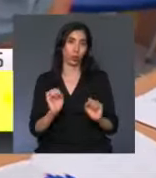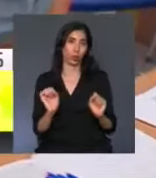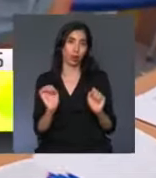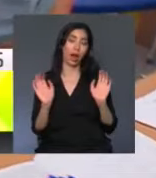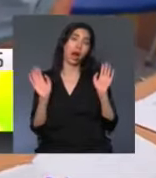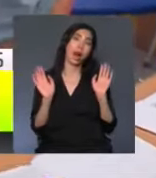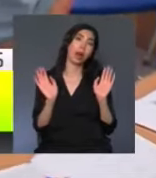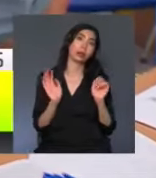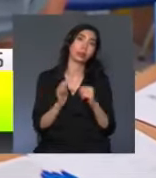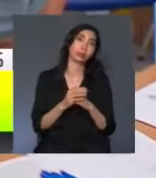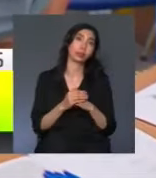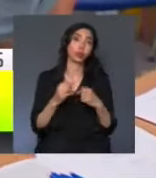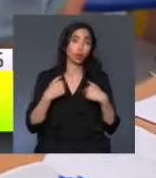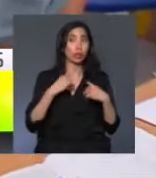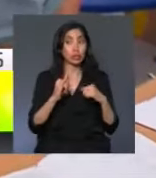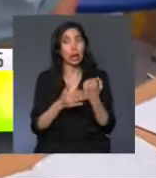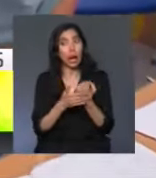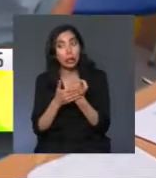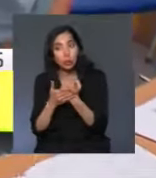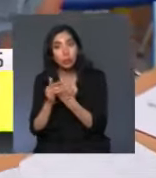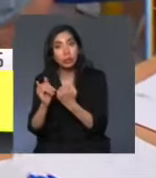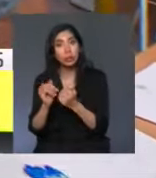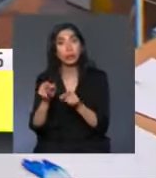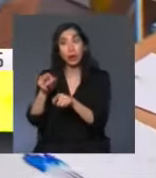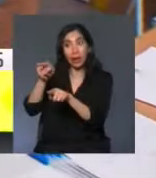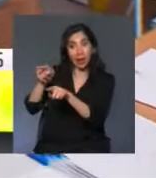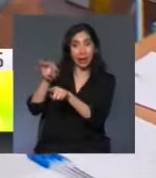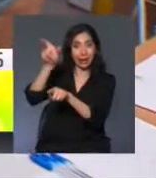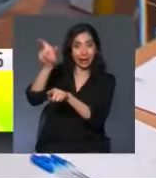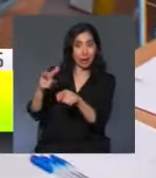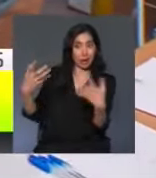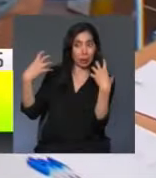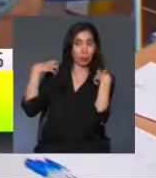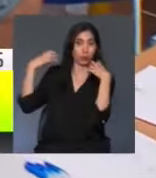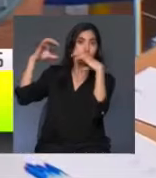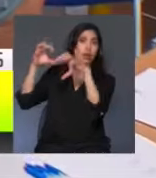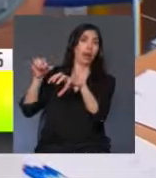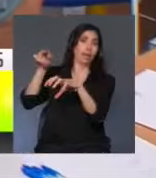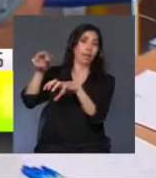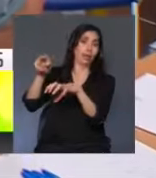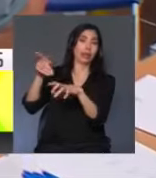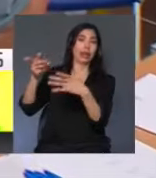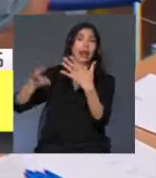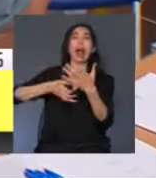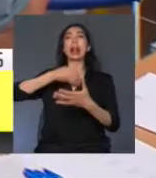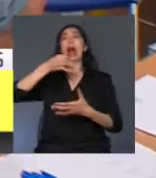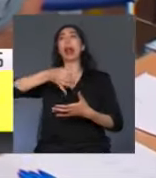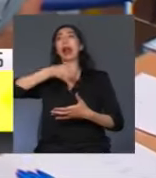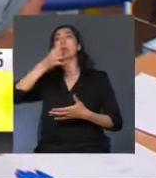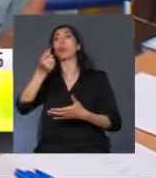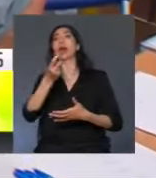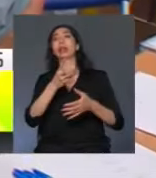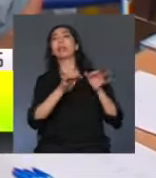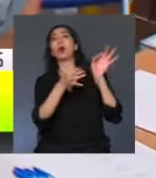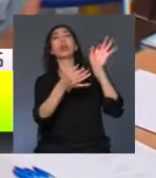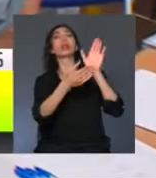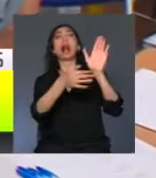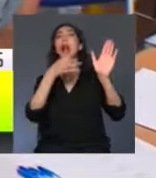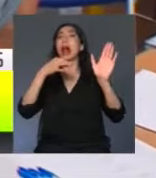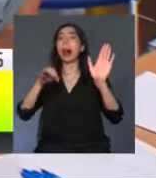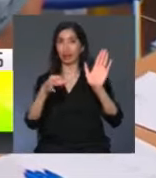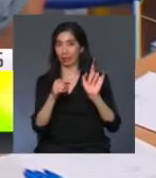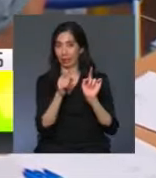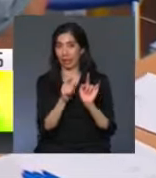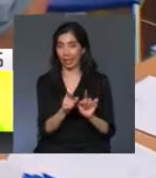a hacer todo lo necesario, obviamente, pero él va a tener que cantarlo. El principal responsable de todo lo que pasa aquí. No, vamos a hacer el compromiso que, como a partir de